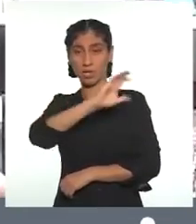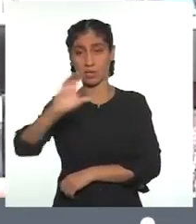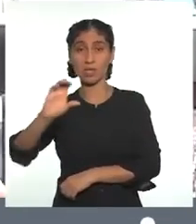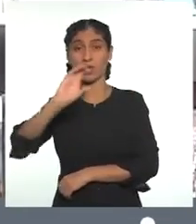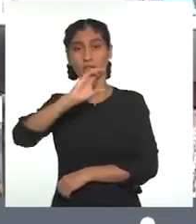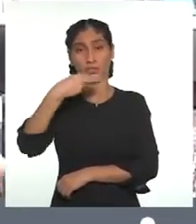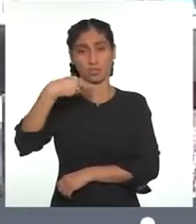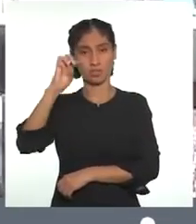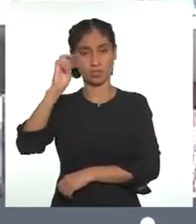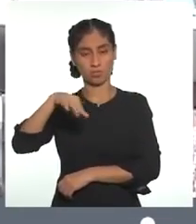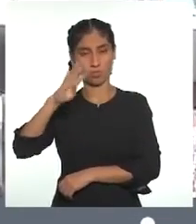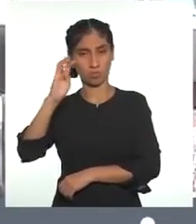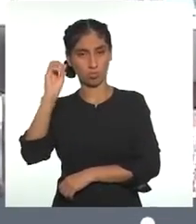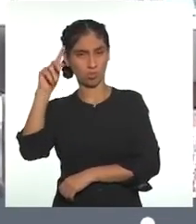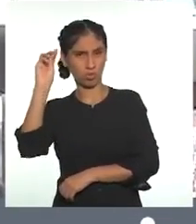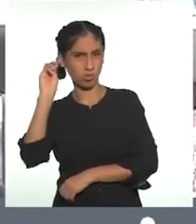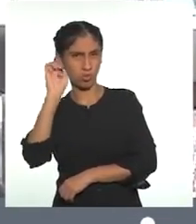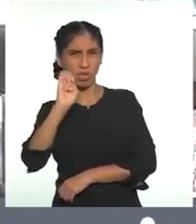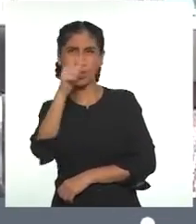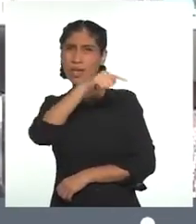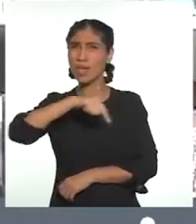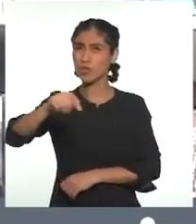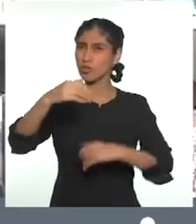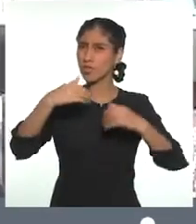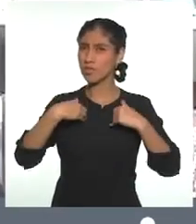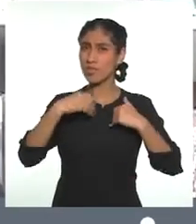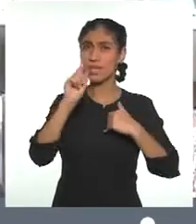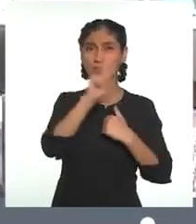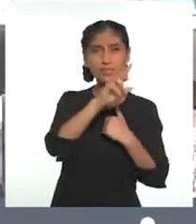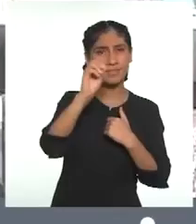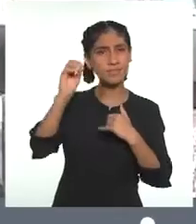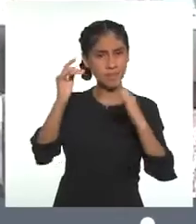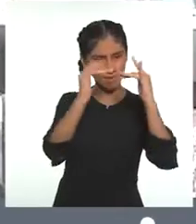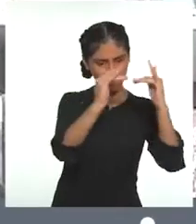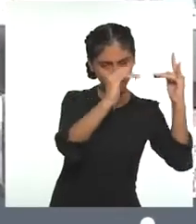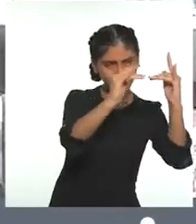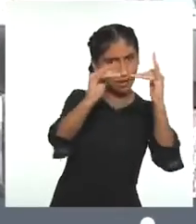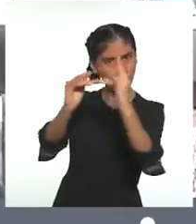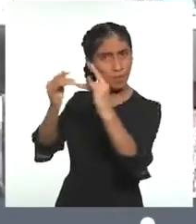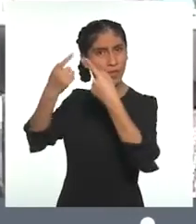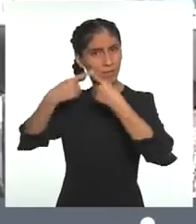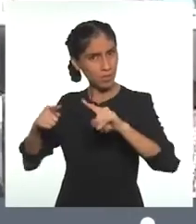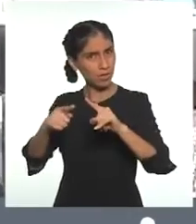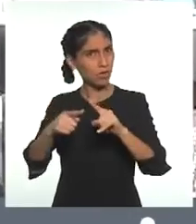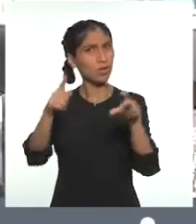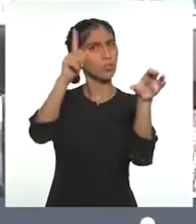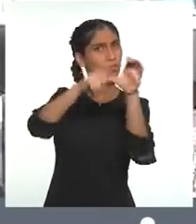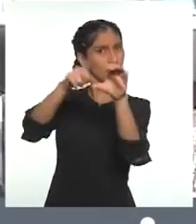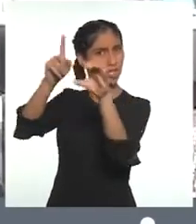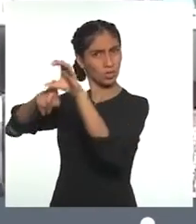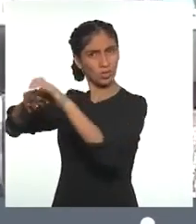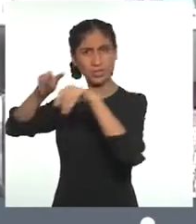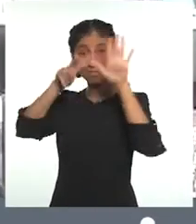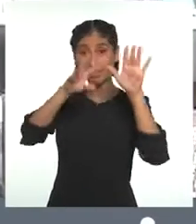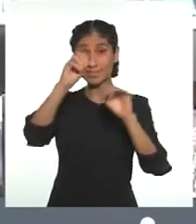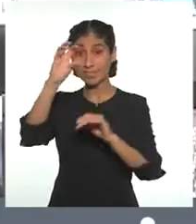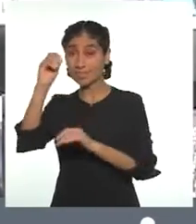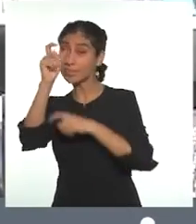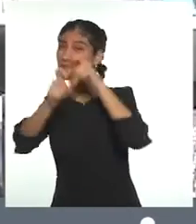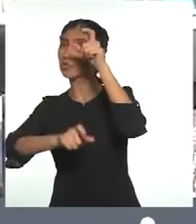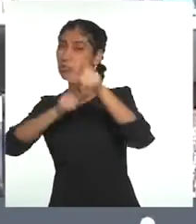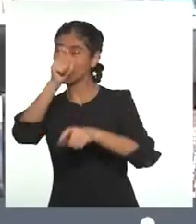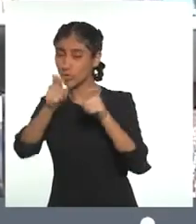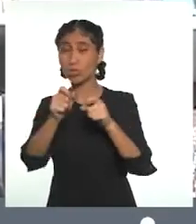solo contaba con 100 camas, llegó a recibir hasta 700 pacientes en un día. Dicho hospital tenía